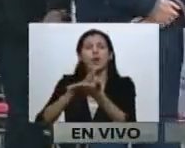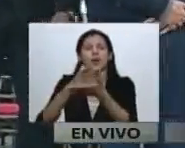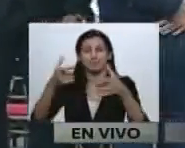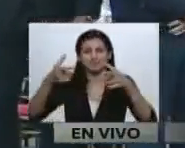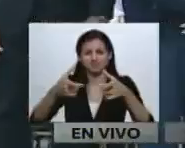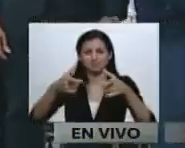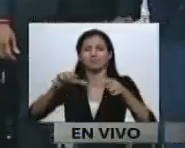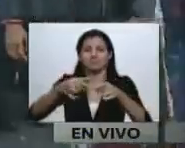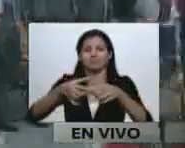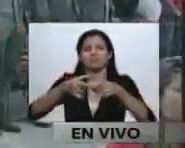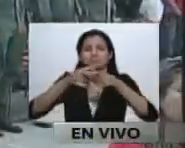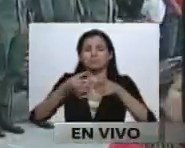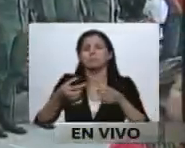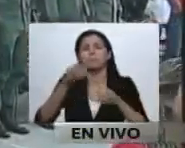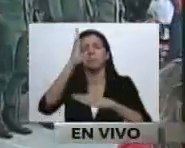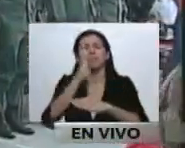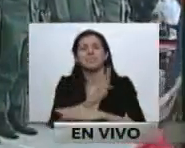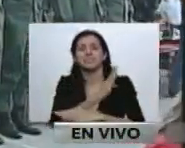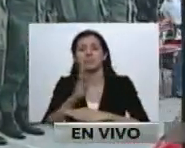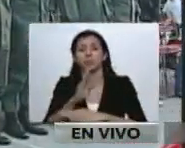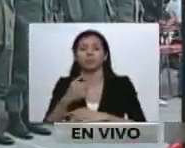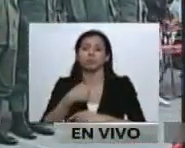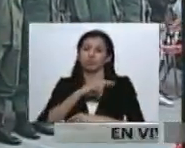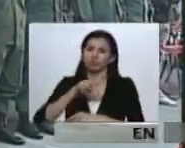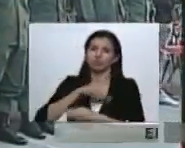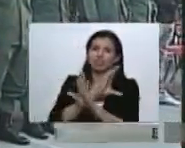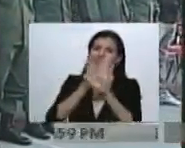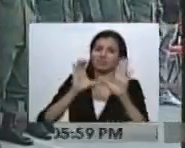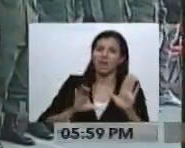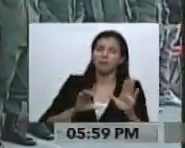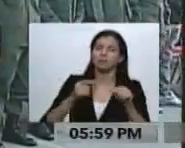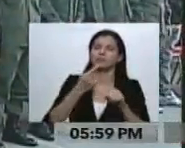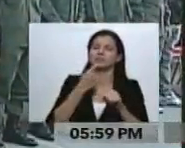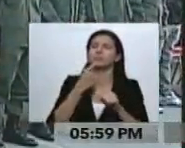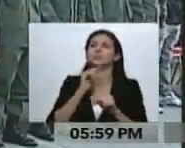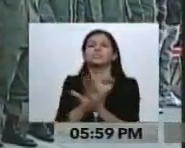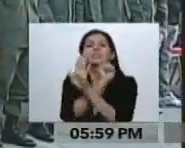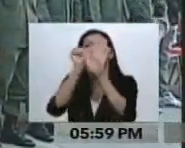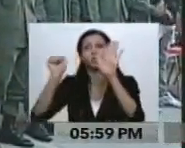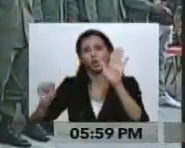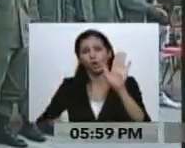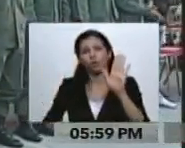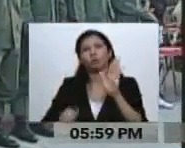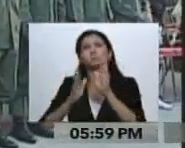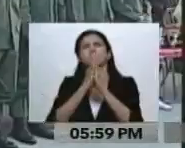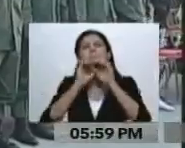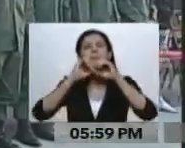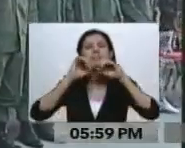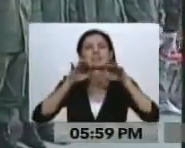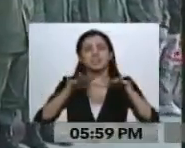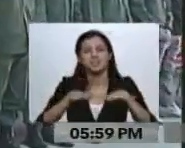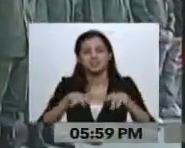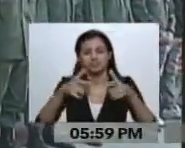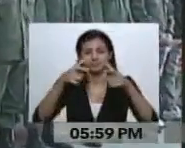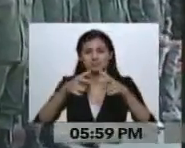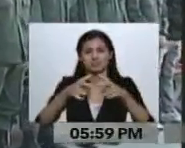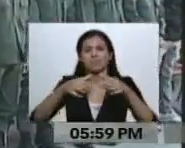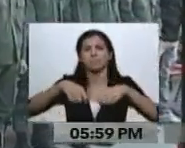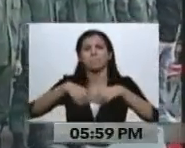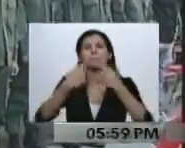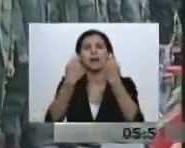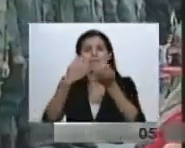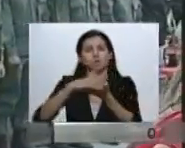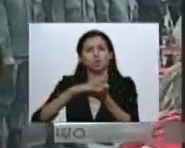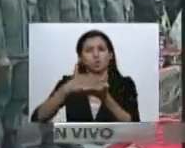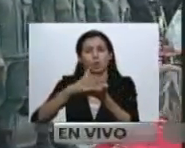y desde el cristianismo te decimos, Señor, bendice este casabe que